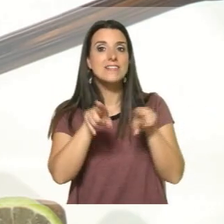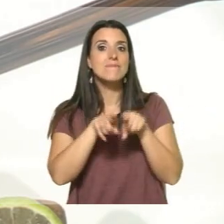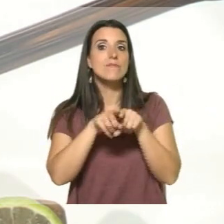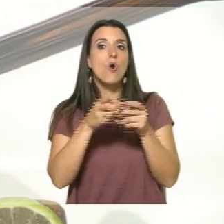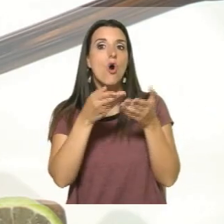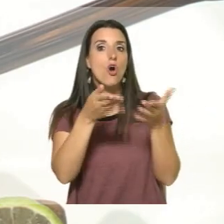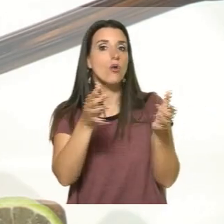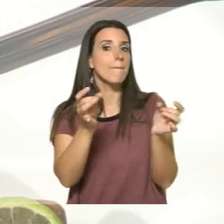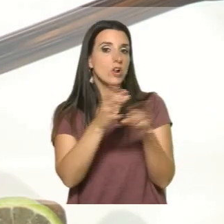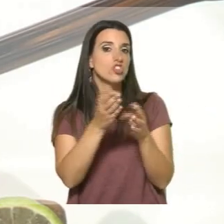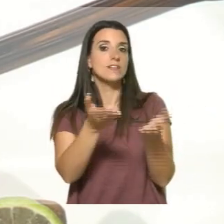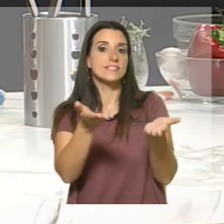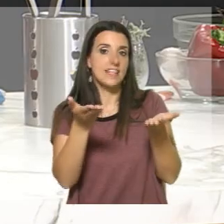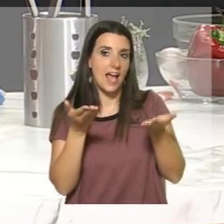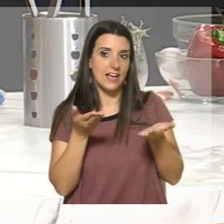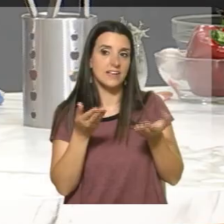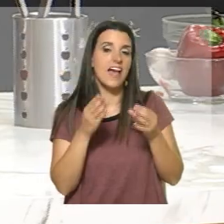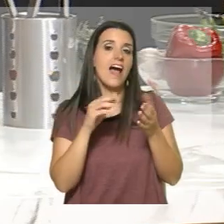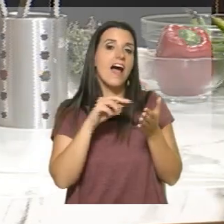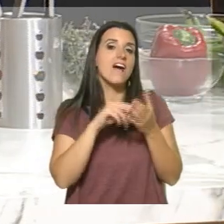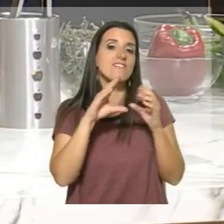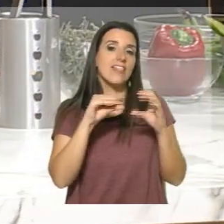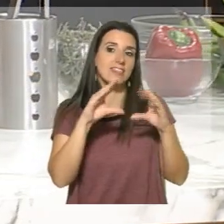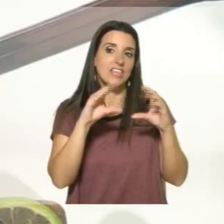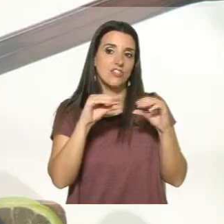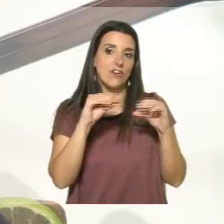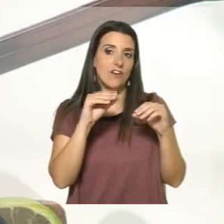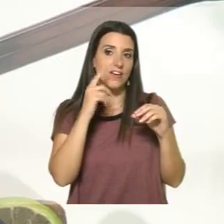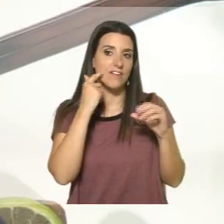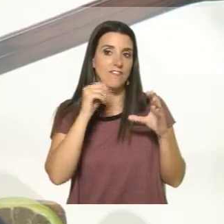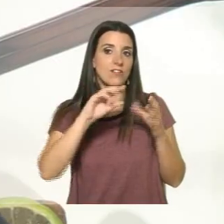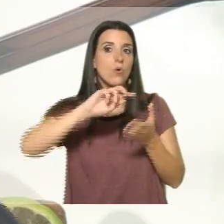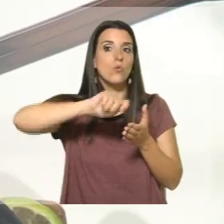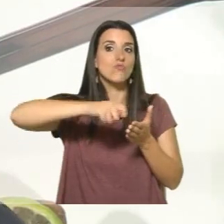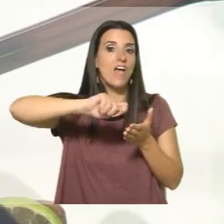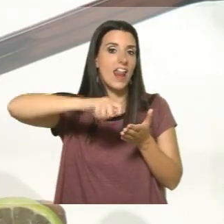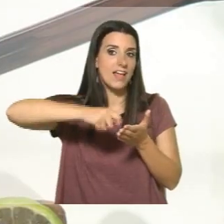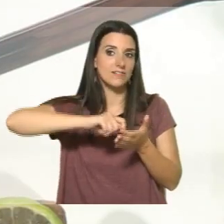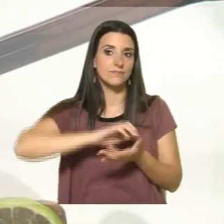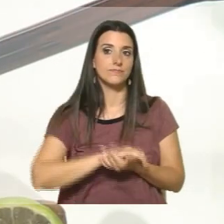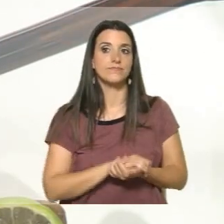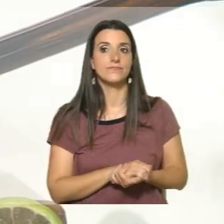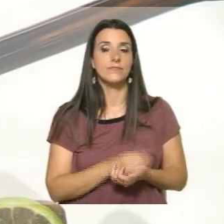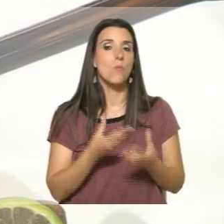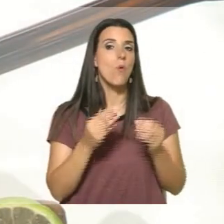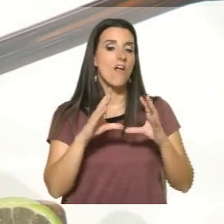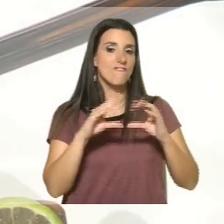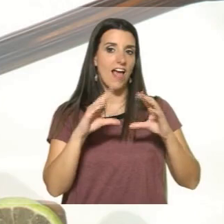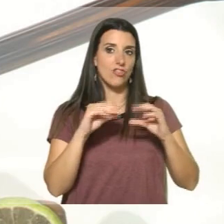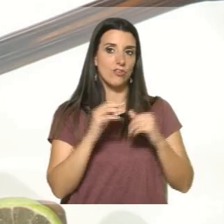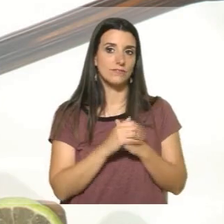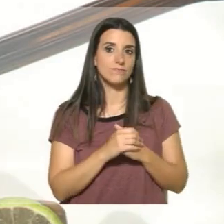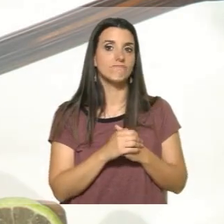horno. Así cuando lo tenemos que sacar del horno. Voy a estar tiernito. ¿Ah? Ahí lo vamos a ir con una cuchara. ¿Ah? ¿Ves que está súper tierno? Sí,